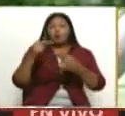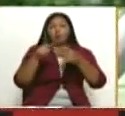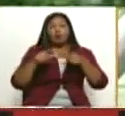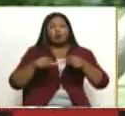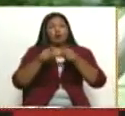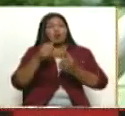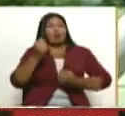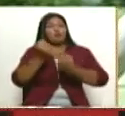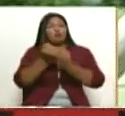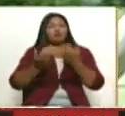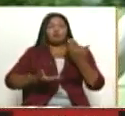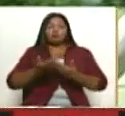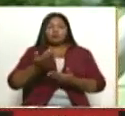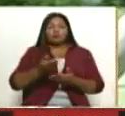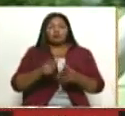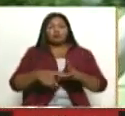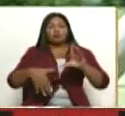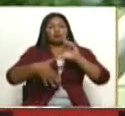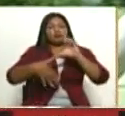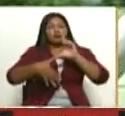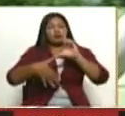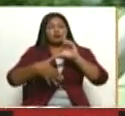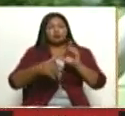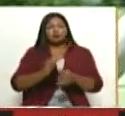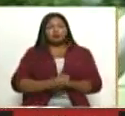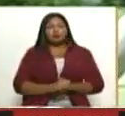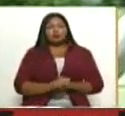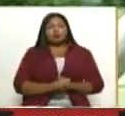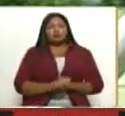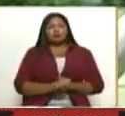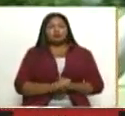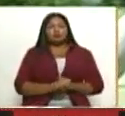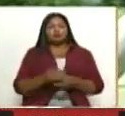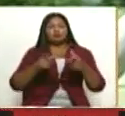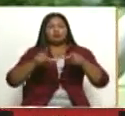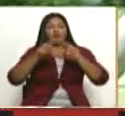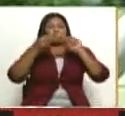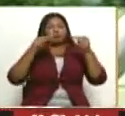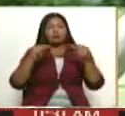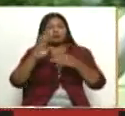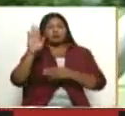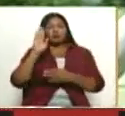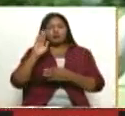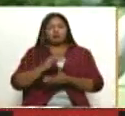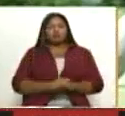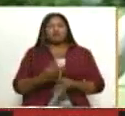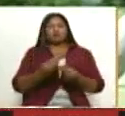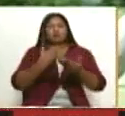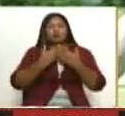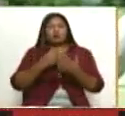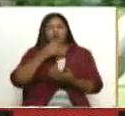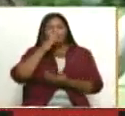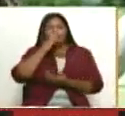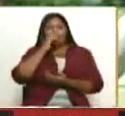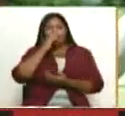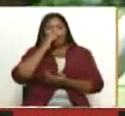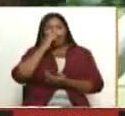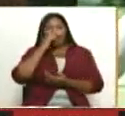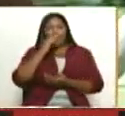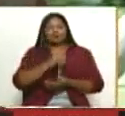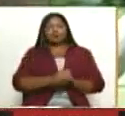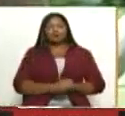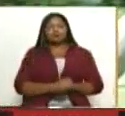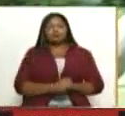aporte importante para que América Latina y el Caribe sea una zona de paz. Ese es el compromiso. Muchas gracias.